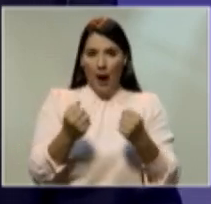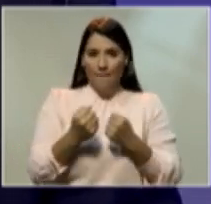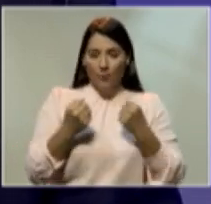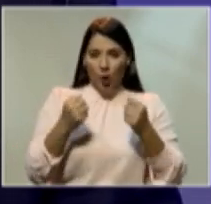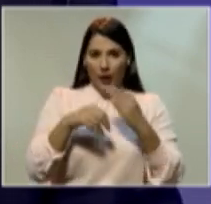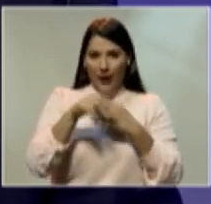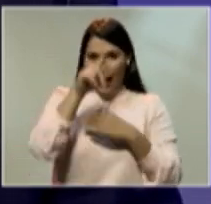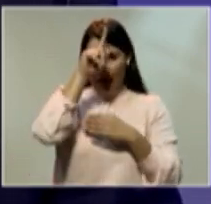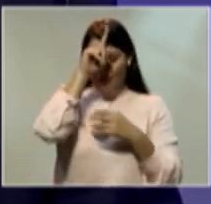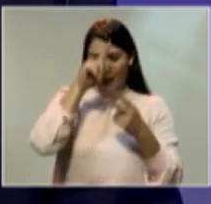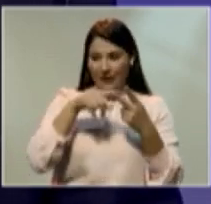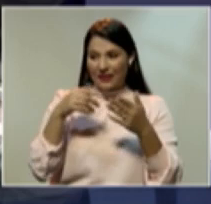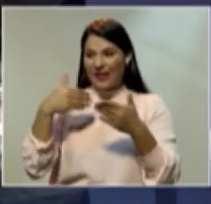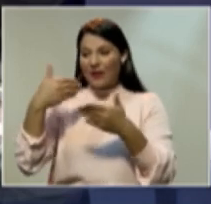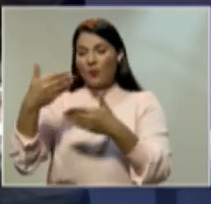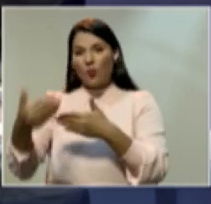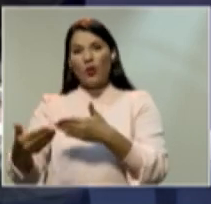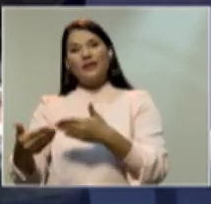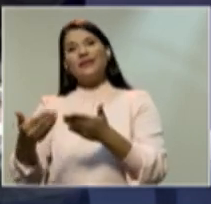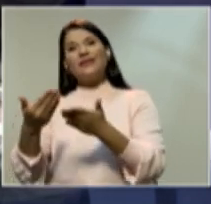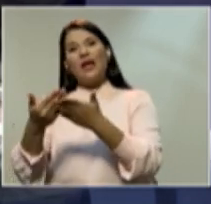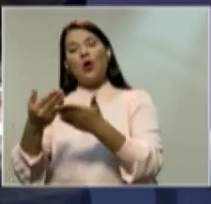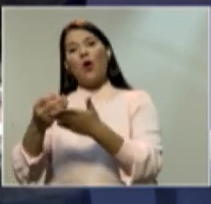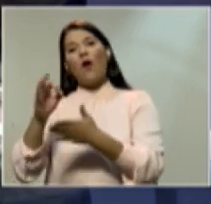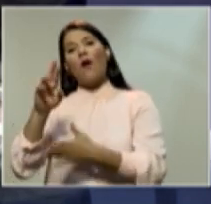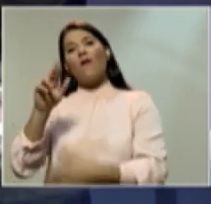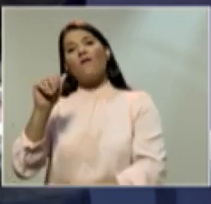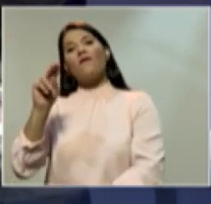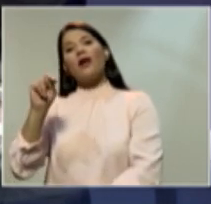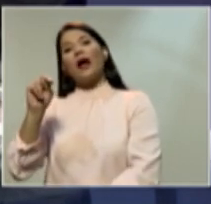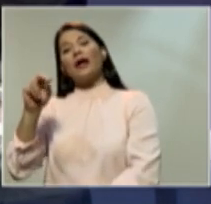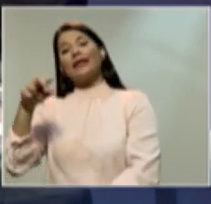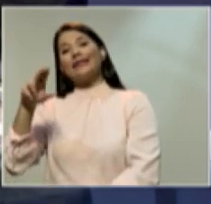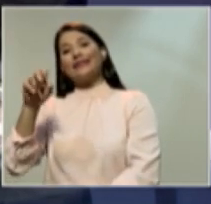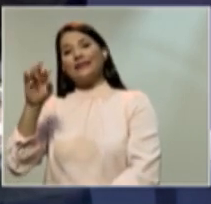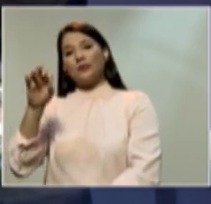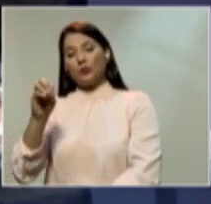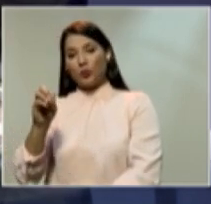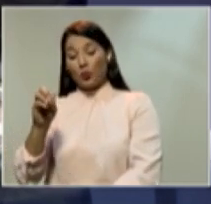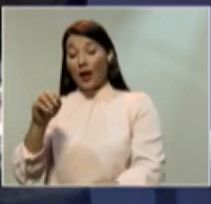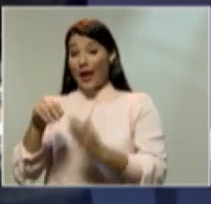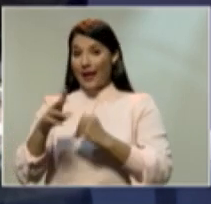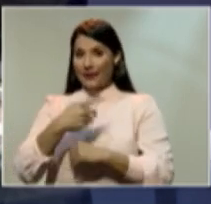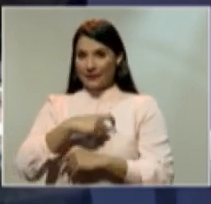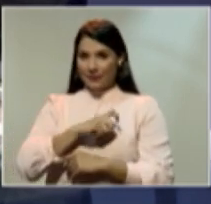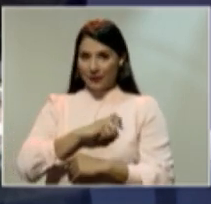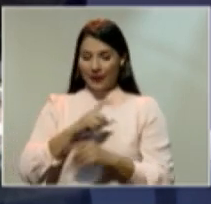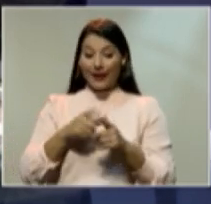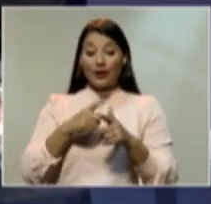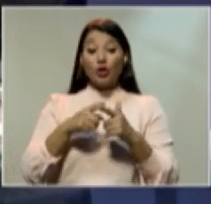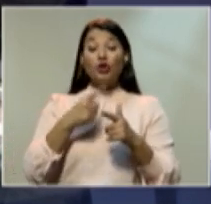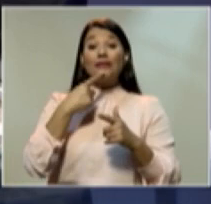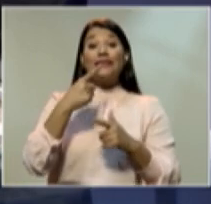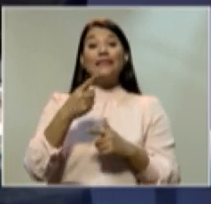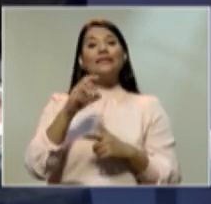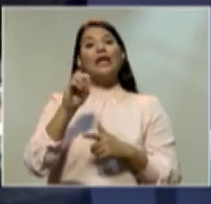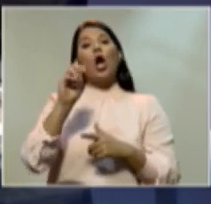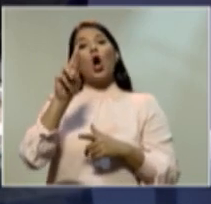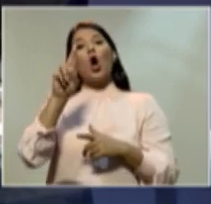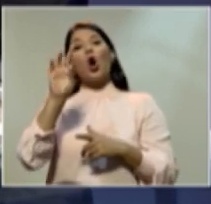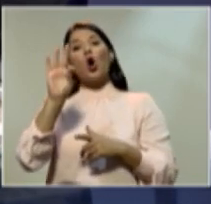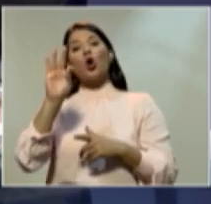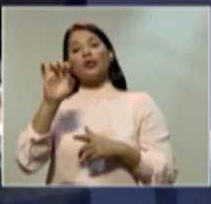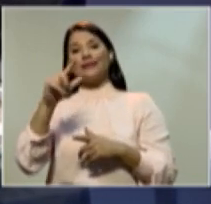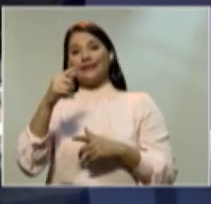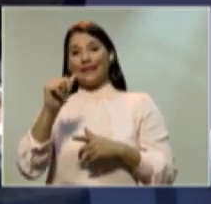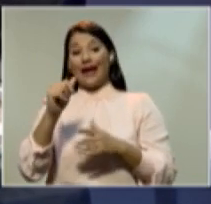en España. Y advertía a Ortega que antes de que se diera esa rebelión de las masas, tenía